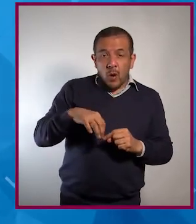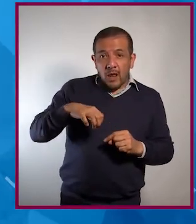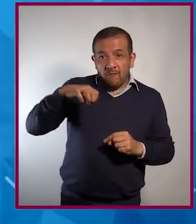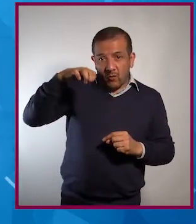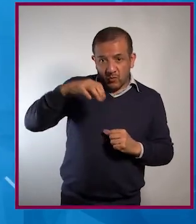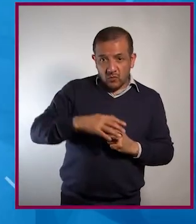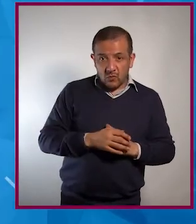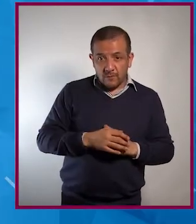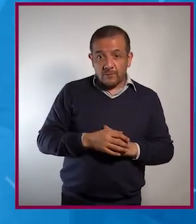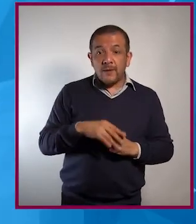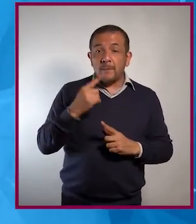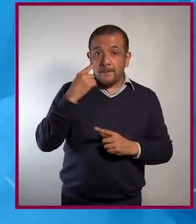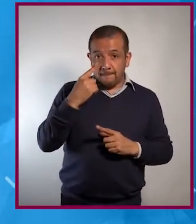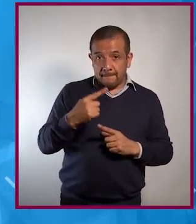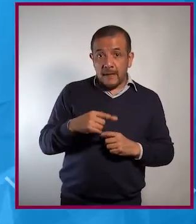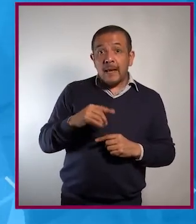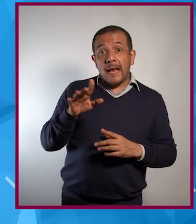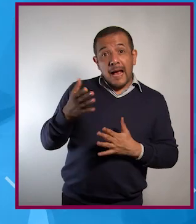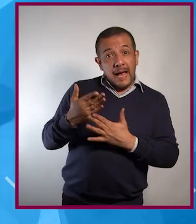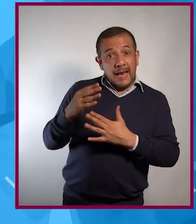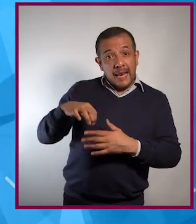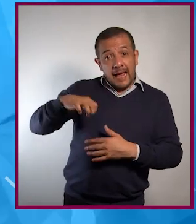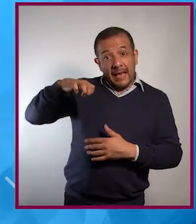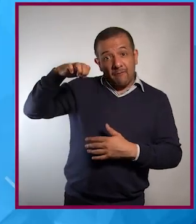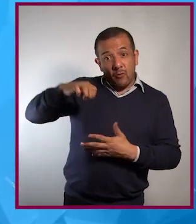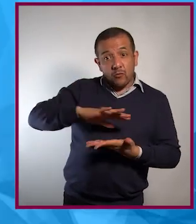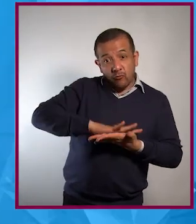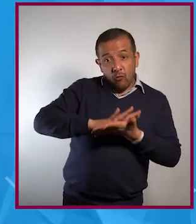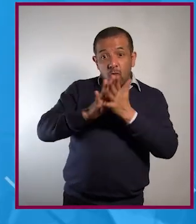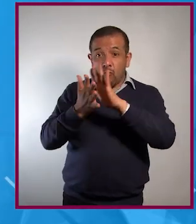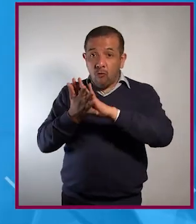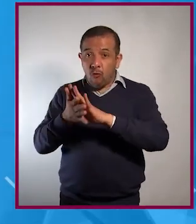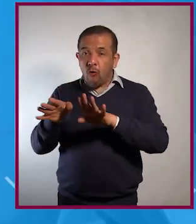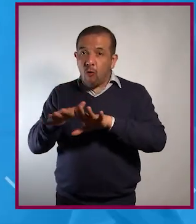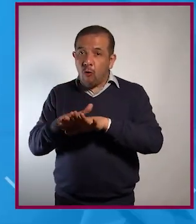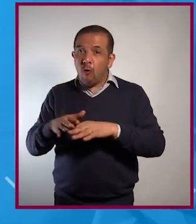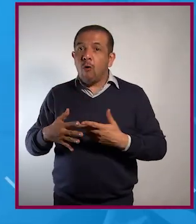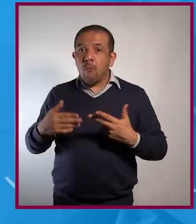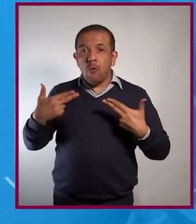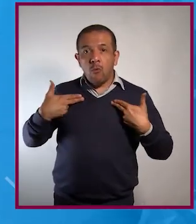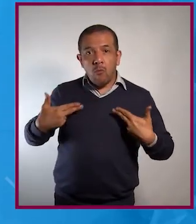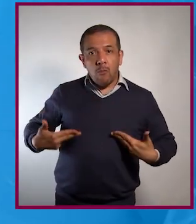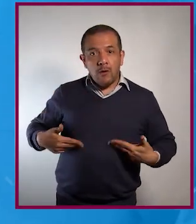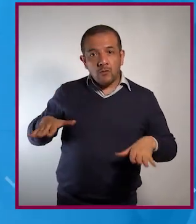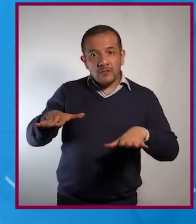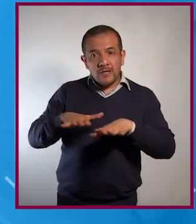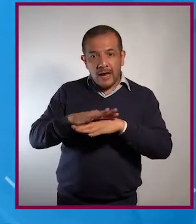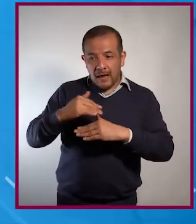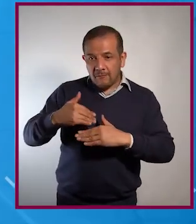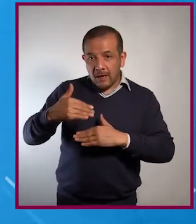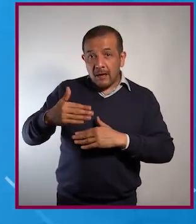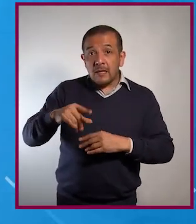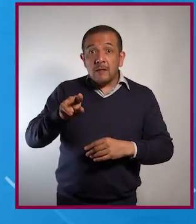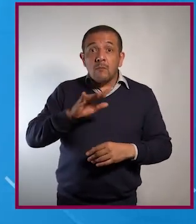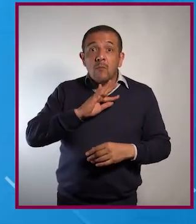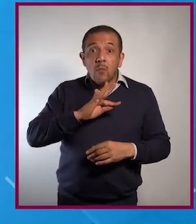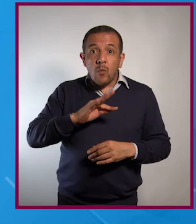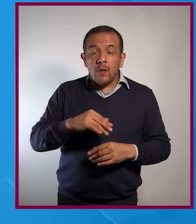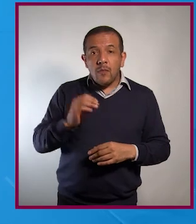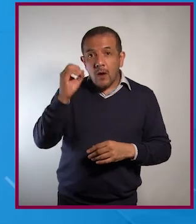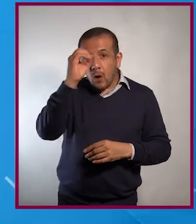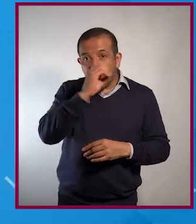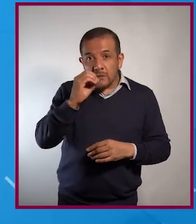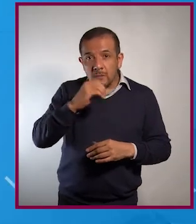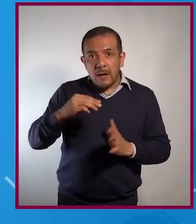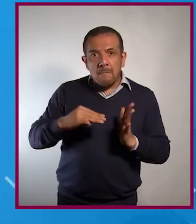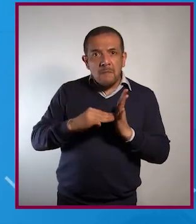evolución. La evolución explica cómo los seres vivos cambian a través del tiempo. Es un fenómeno que nos puede tomar millones de